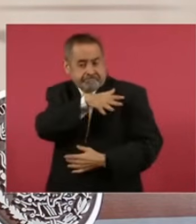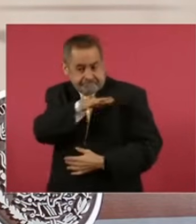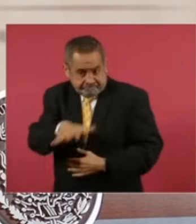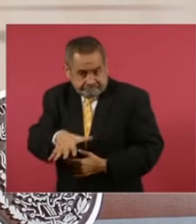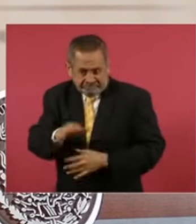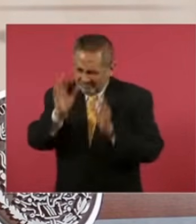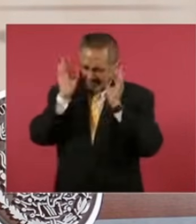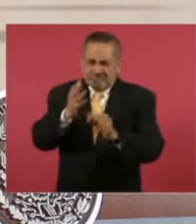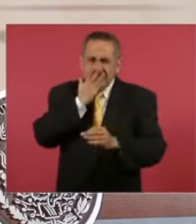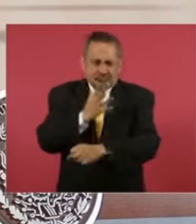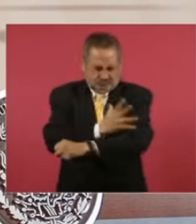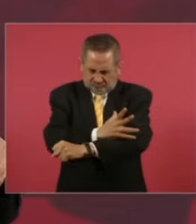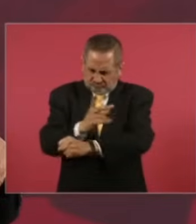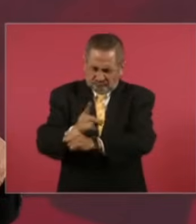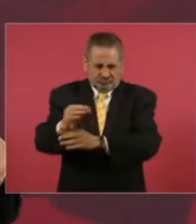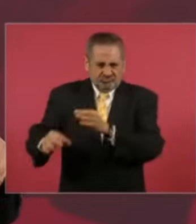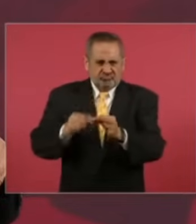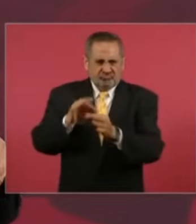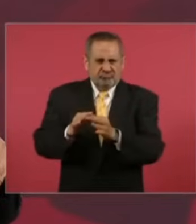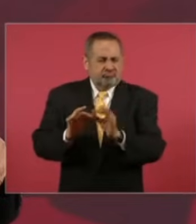comportan con bastante